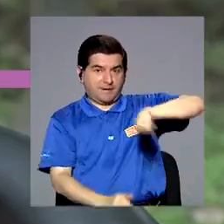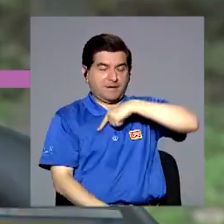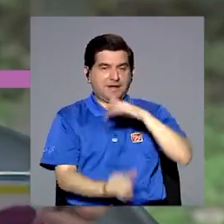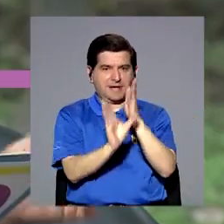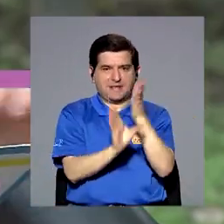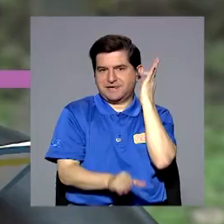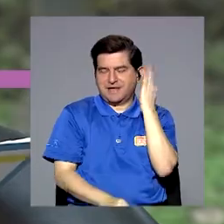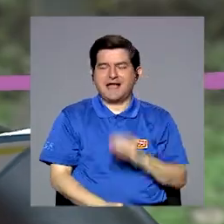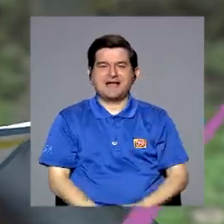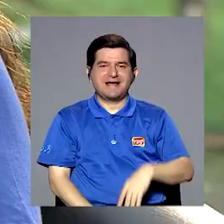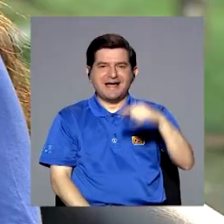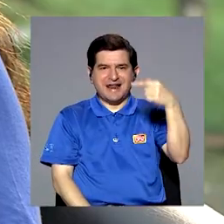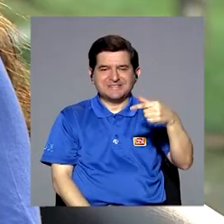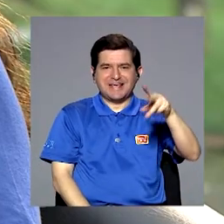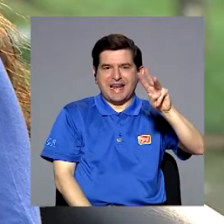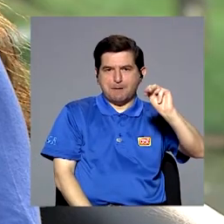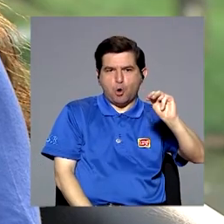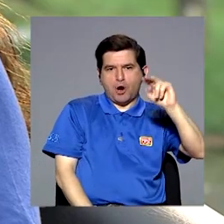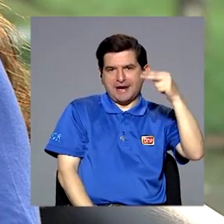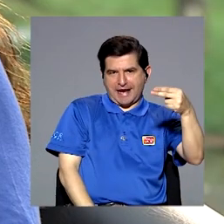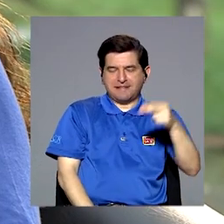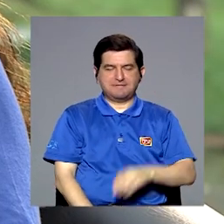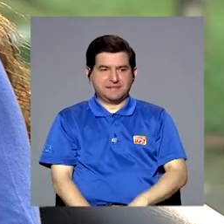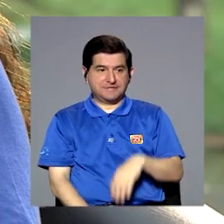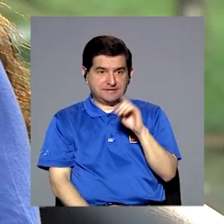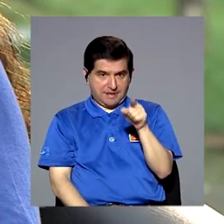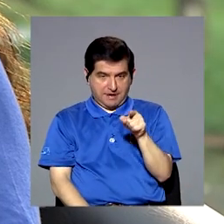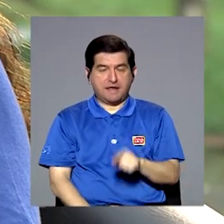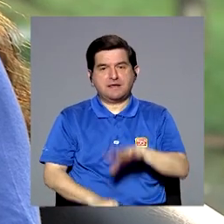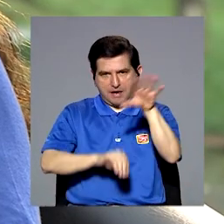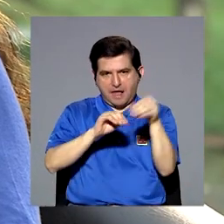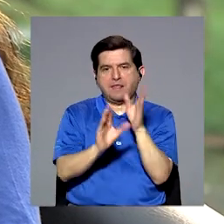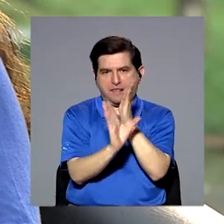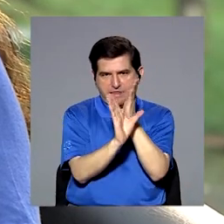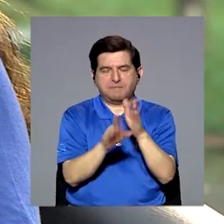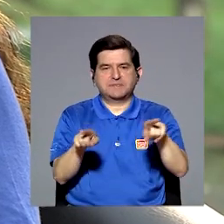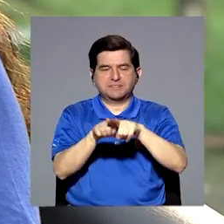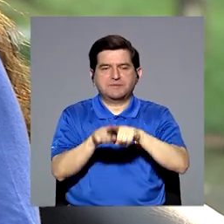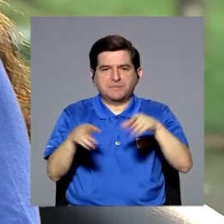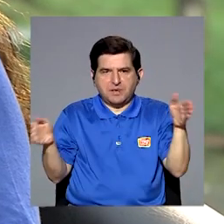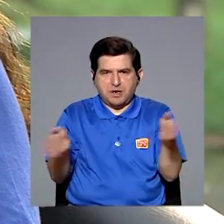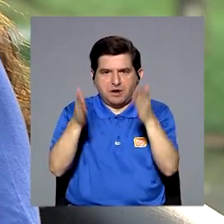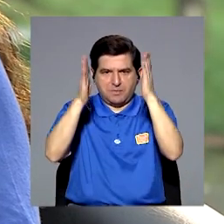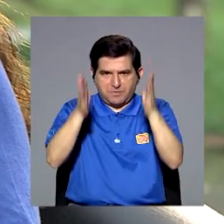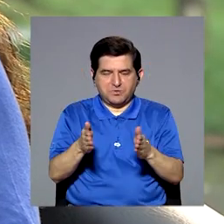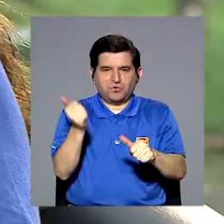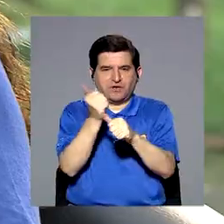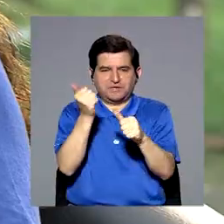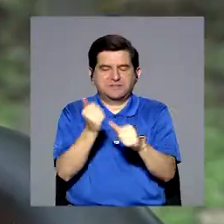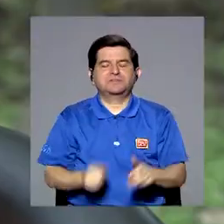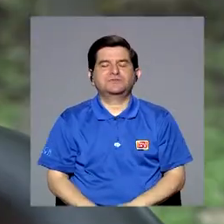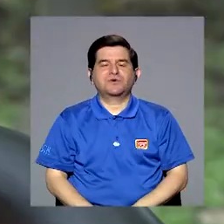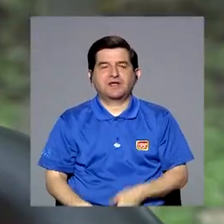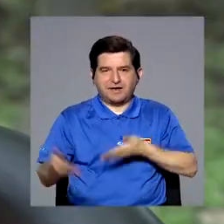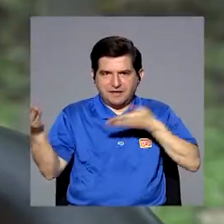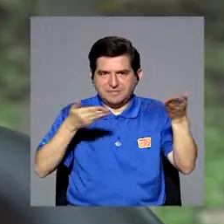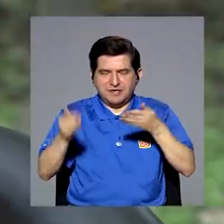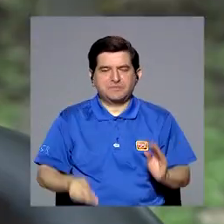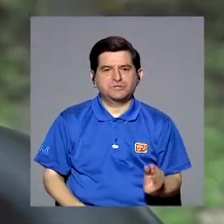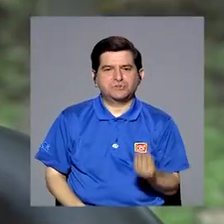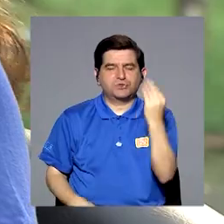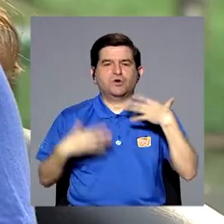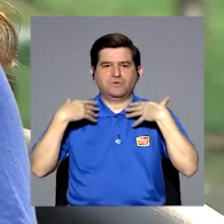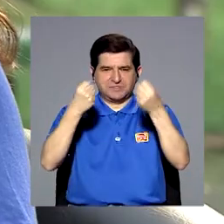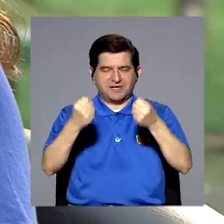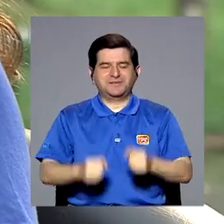nosotros la psicóloga Graciela Mon Hernández. Ella, además de ser psicóloga, es promotora y asesora de los servicios en Joven Salud.